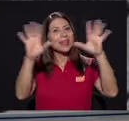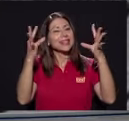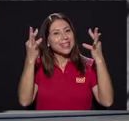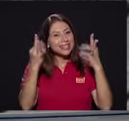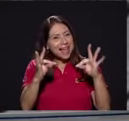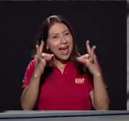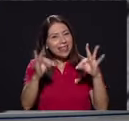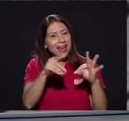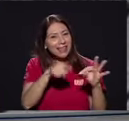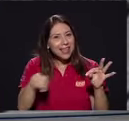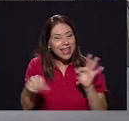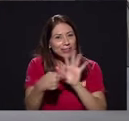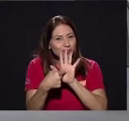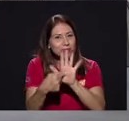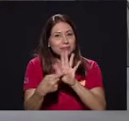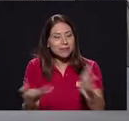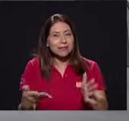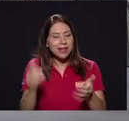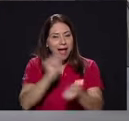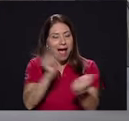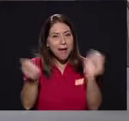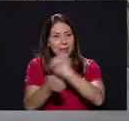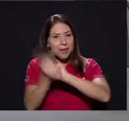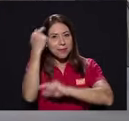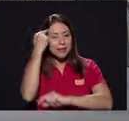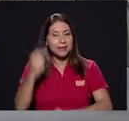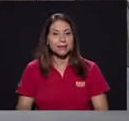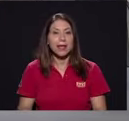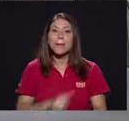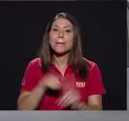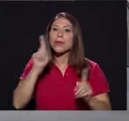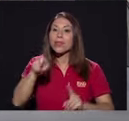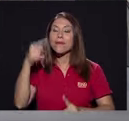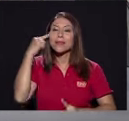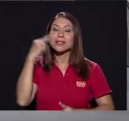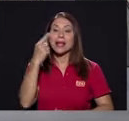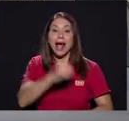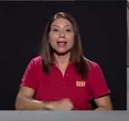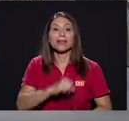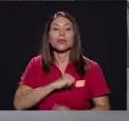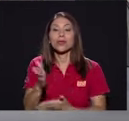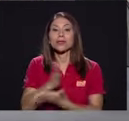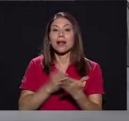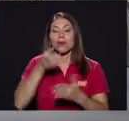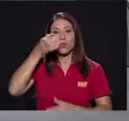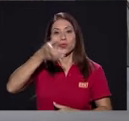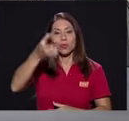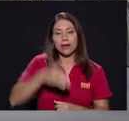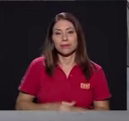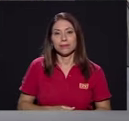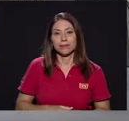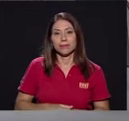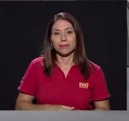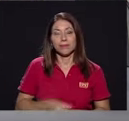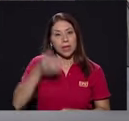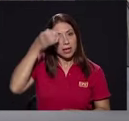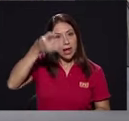mentalidad. Sí. Sin embargo, también hay que pensar que la actitud es un asunto cultural y